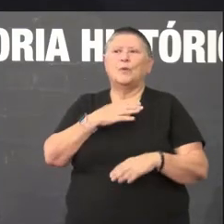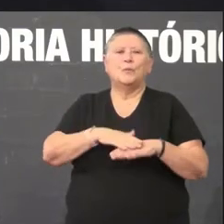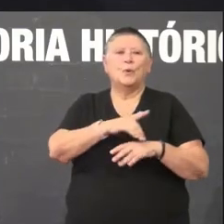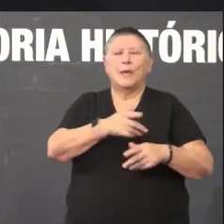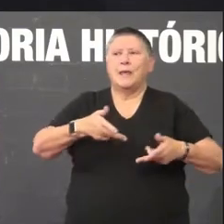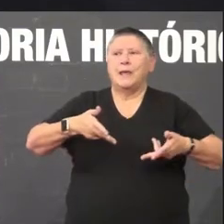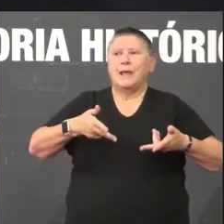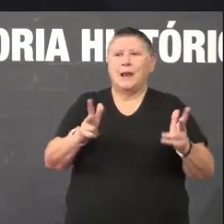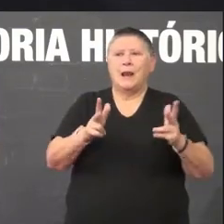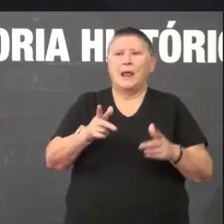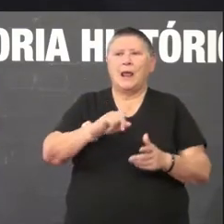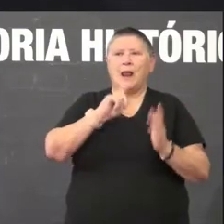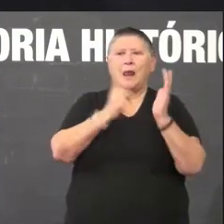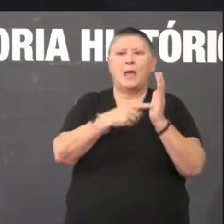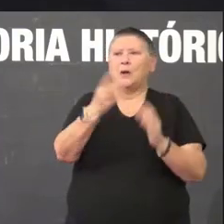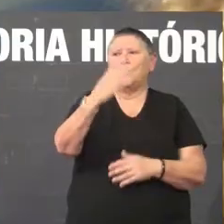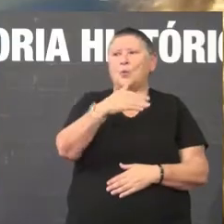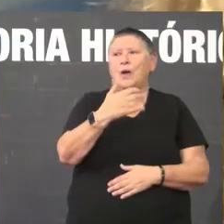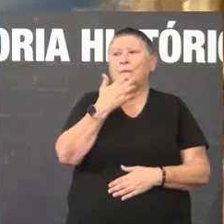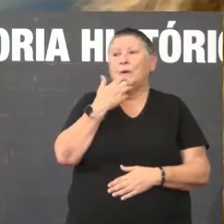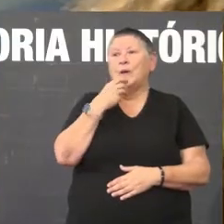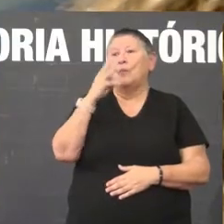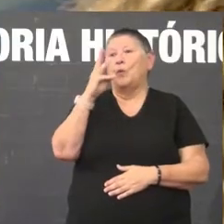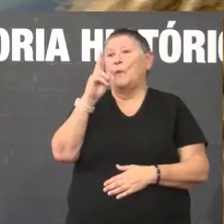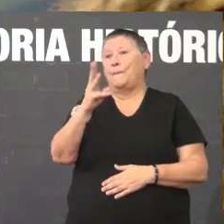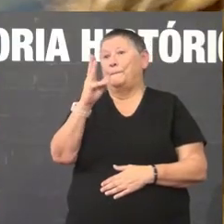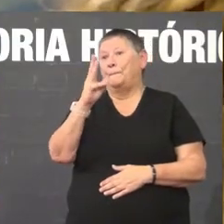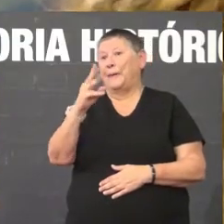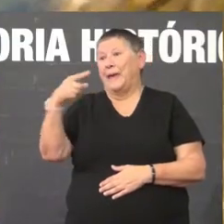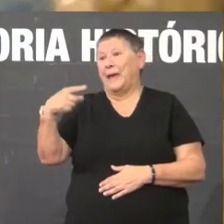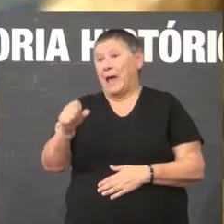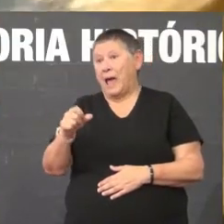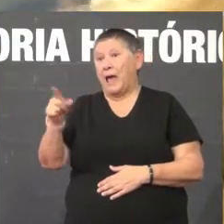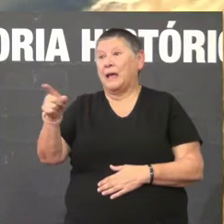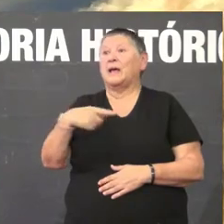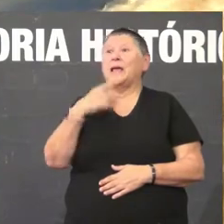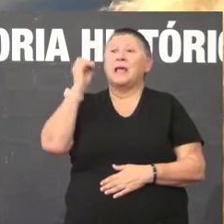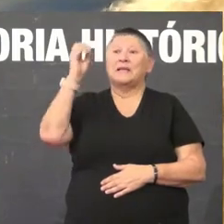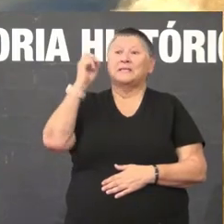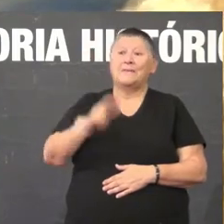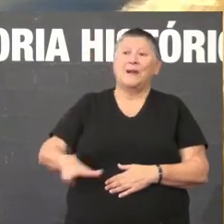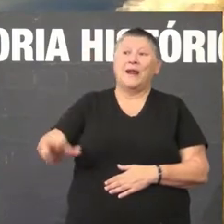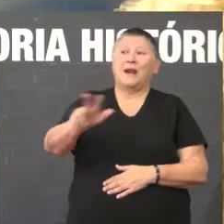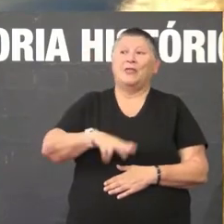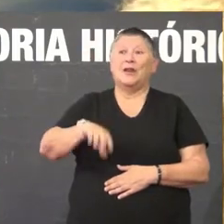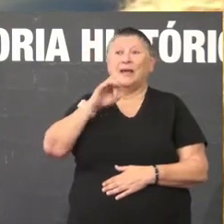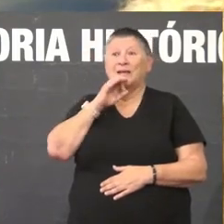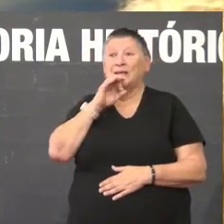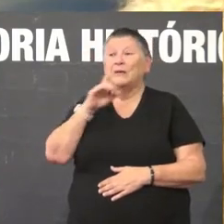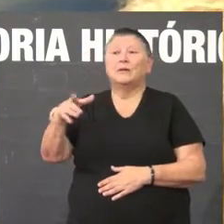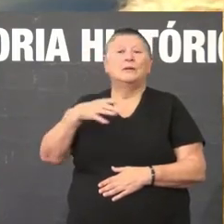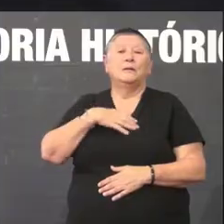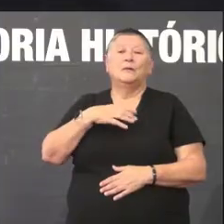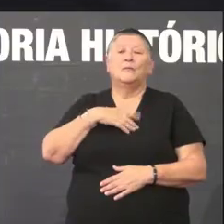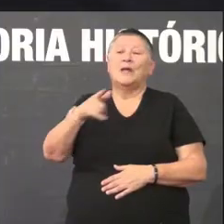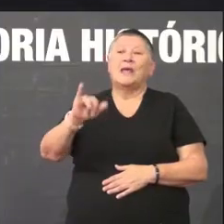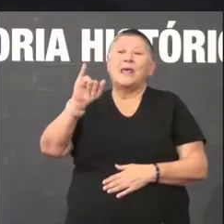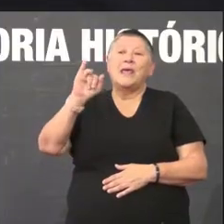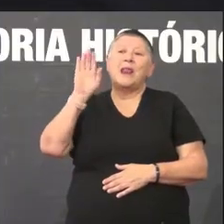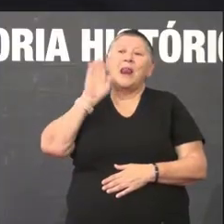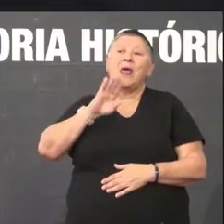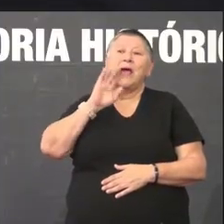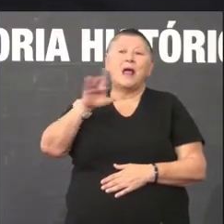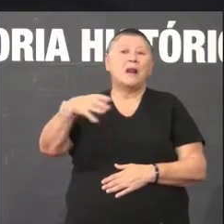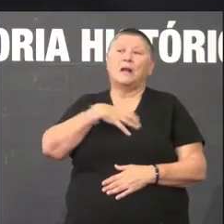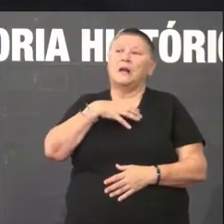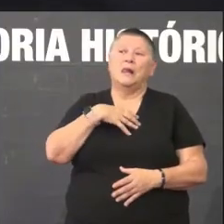do Pobo Galego, da UPG e da Asamblea Nacional Popular Galega. Estaban ilegalizados e conformouse unha coalición electoral